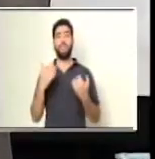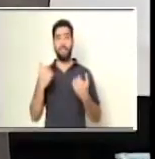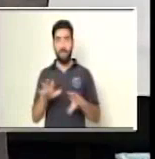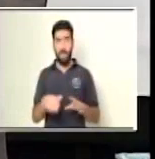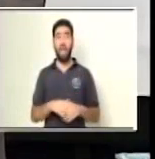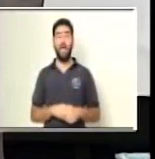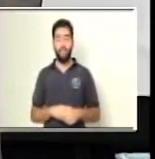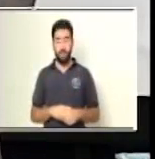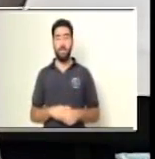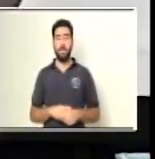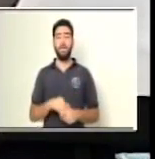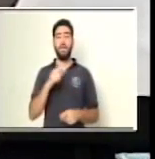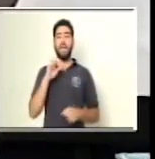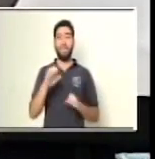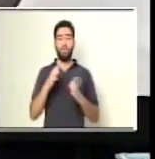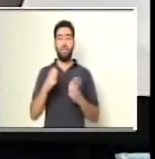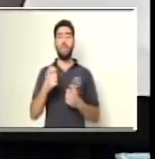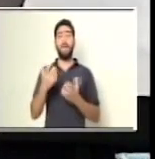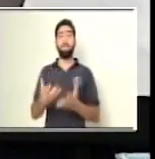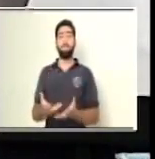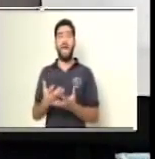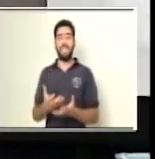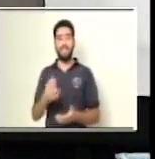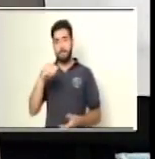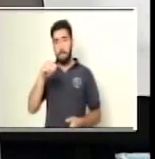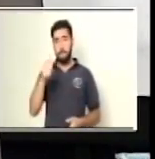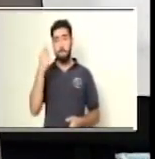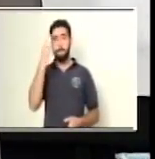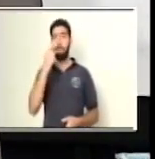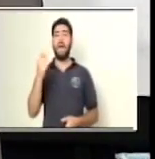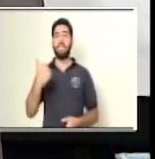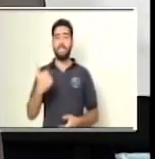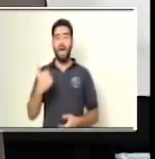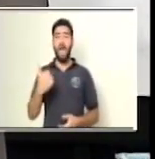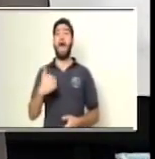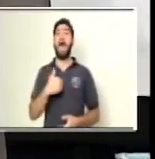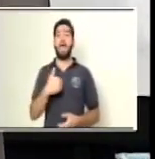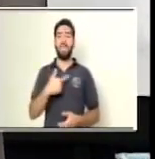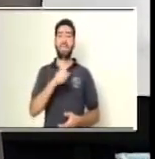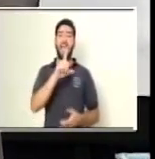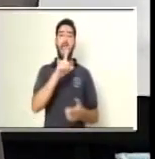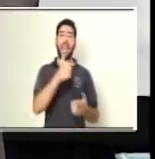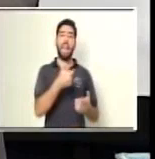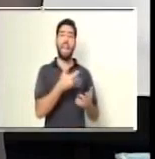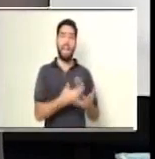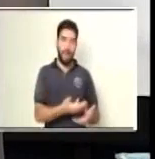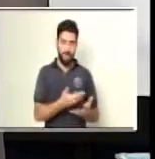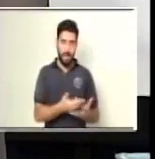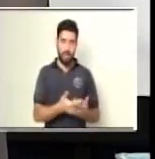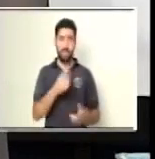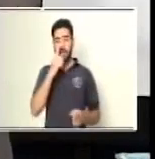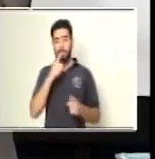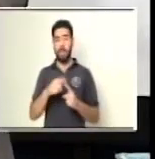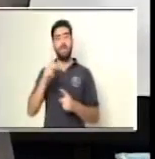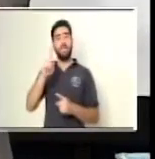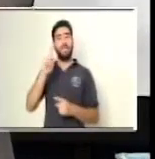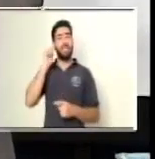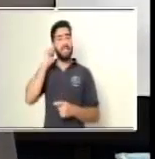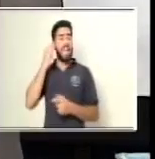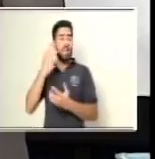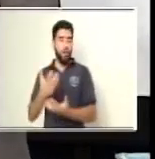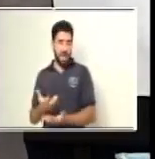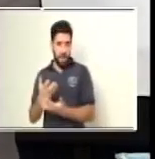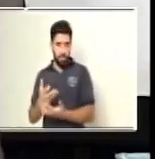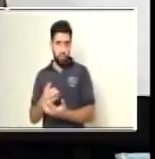Entonces tenemos la masa expresada en libras y en kilogramos. Este valor en kilogramos lo podemos